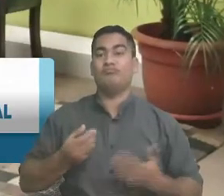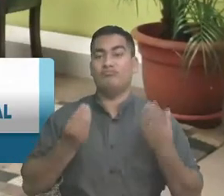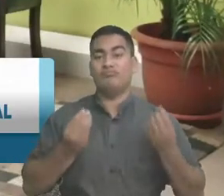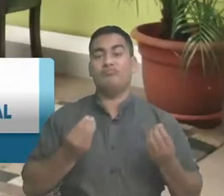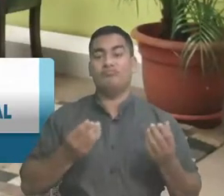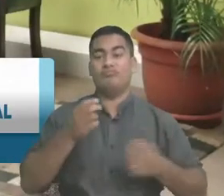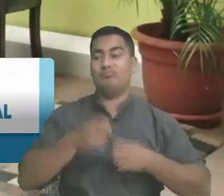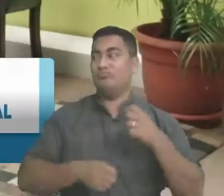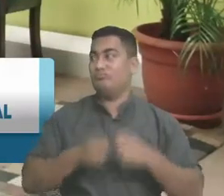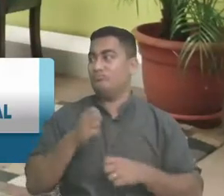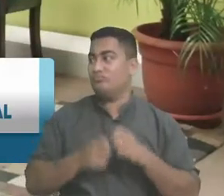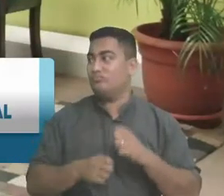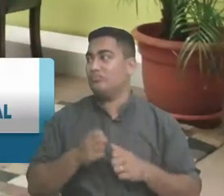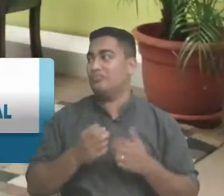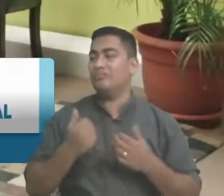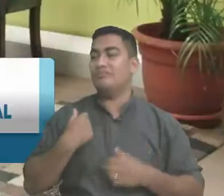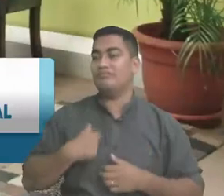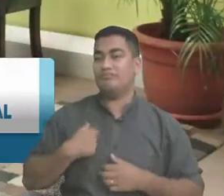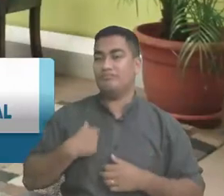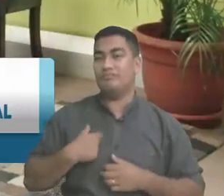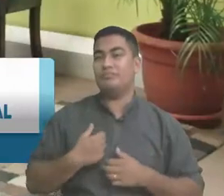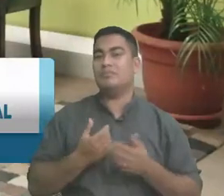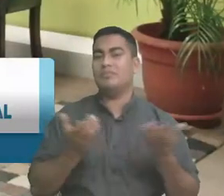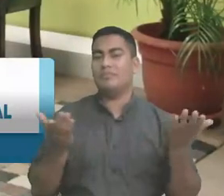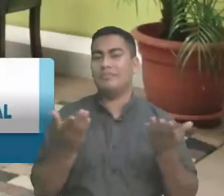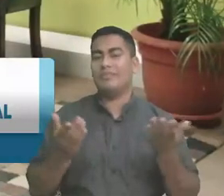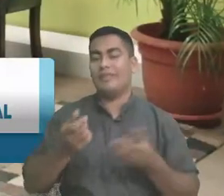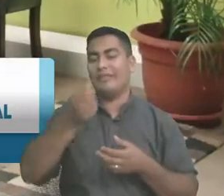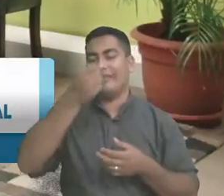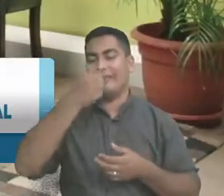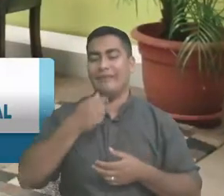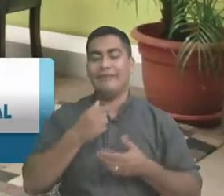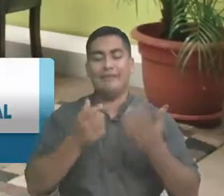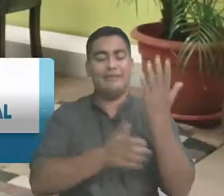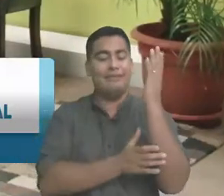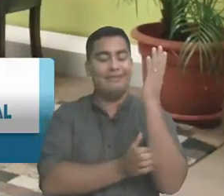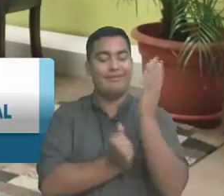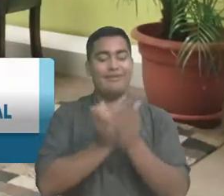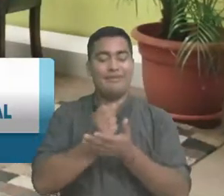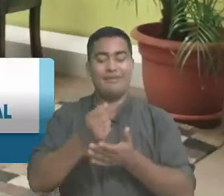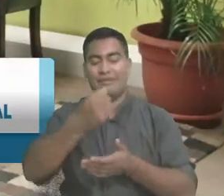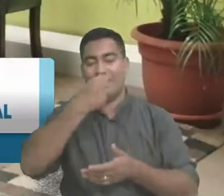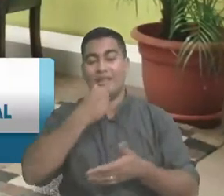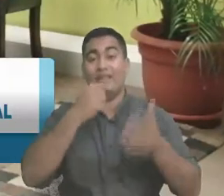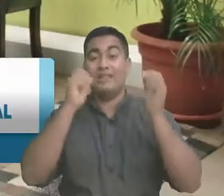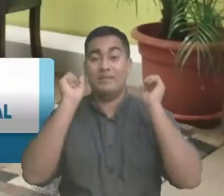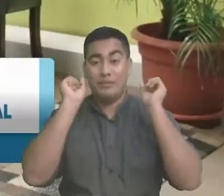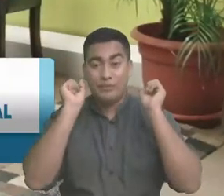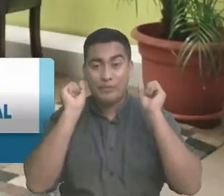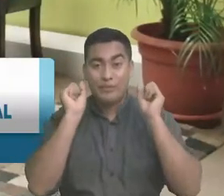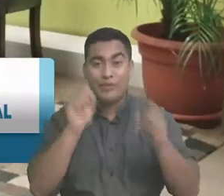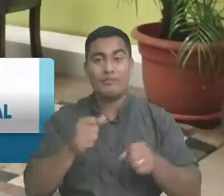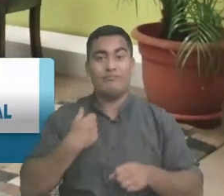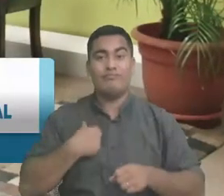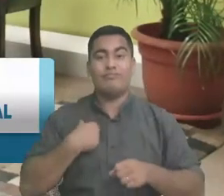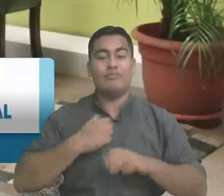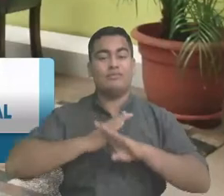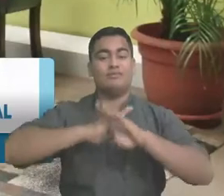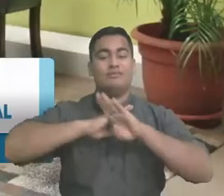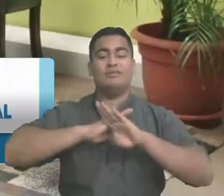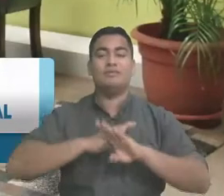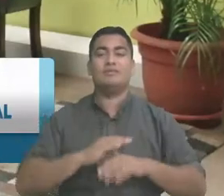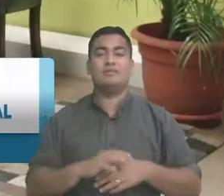La EDA. La diarrea. ¿Qué tipo de medicina natural o fitoterapia se puede utilizar para tratar